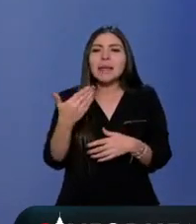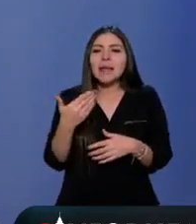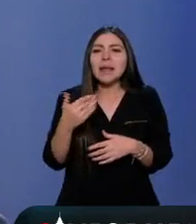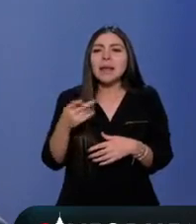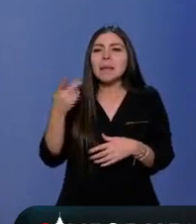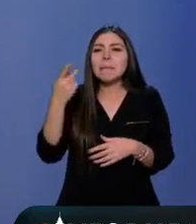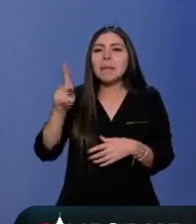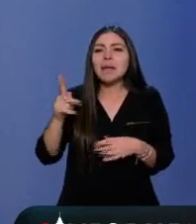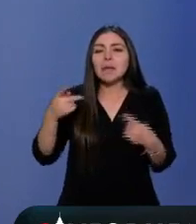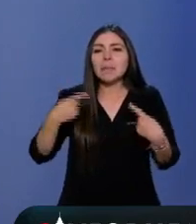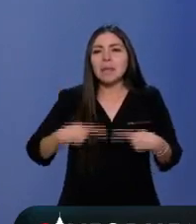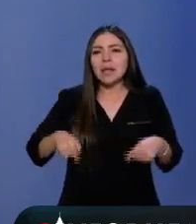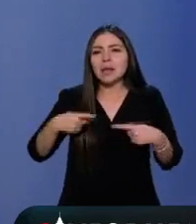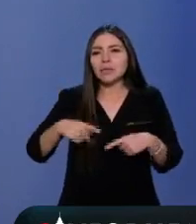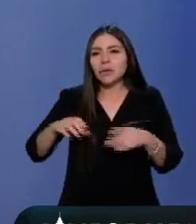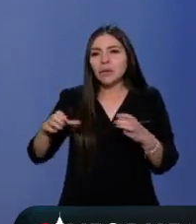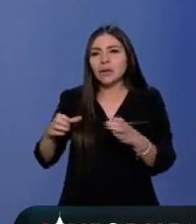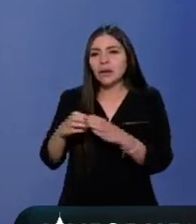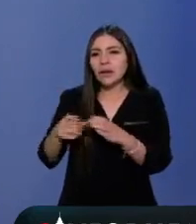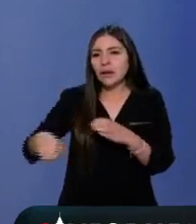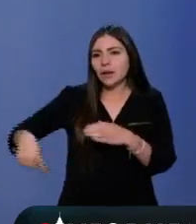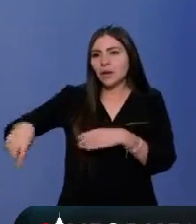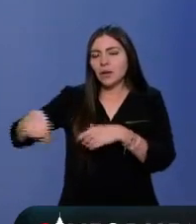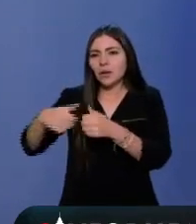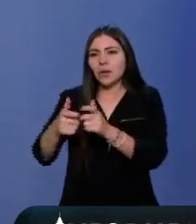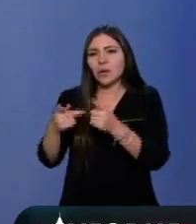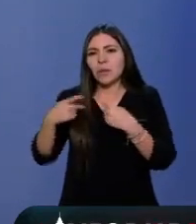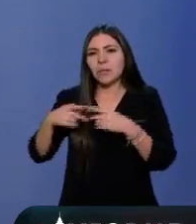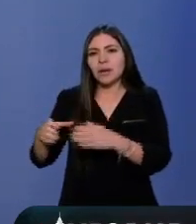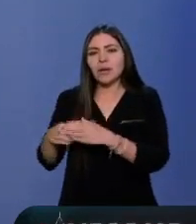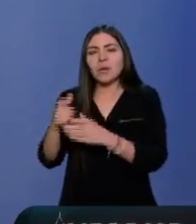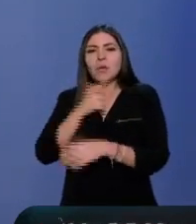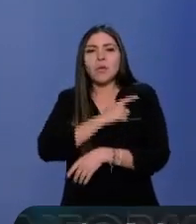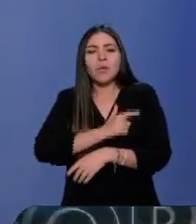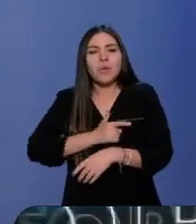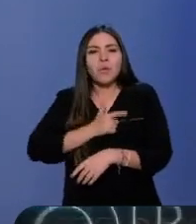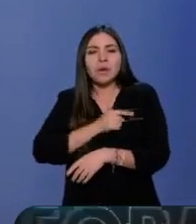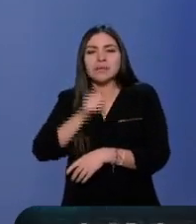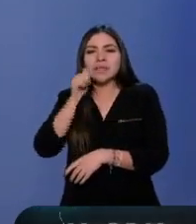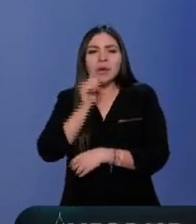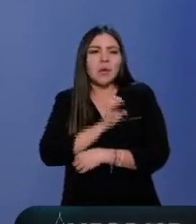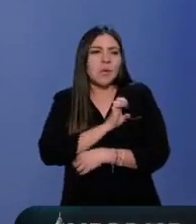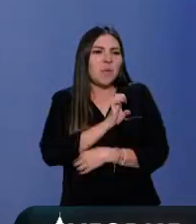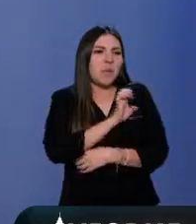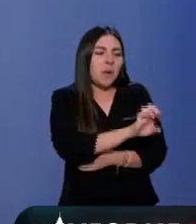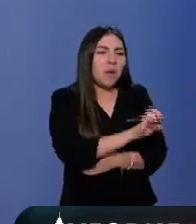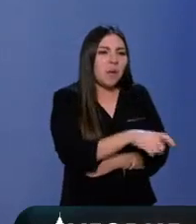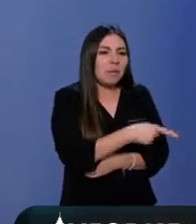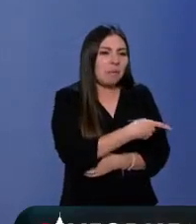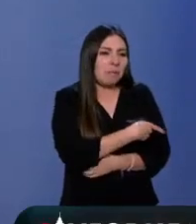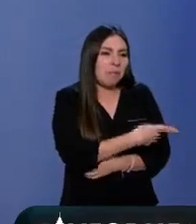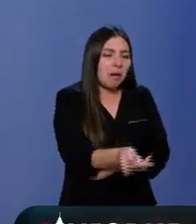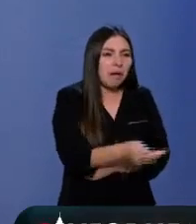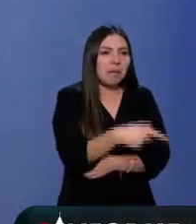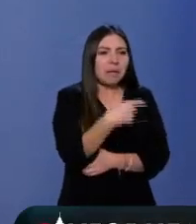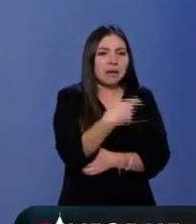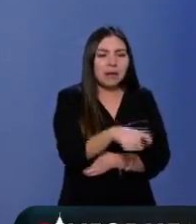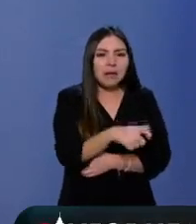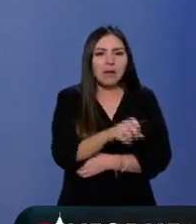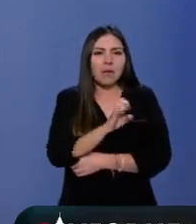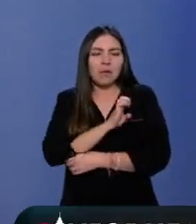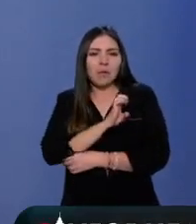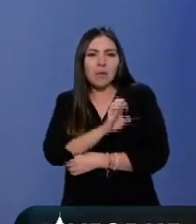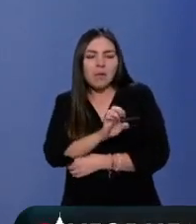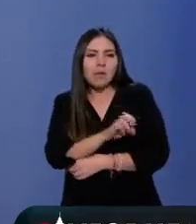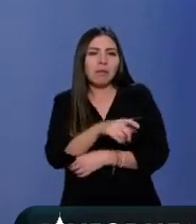de personas que se identifican con el clasismo, con el odio, con el racismo, que ni siquiera es un grupo de personas que